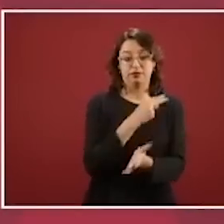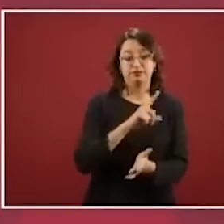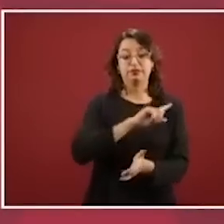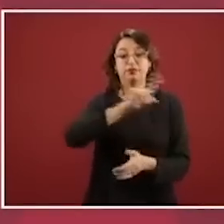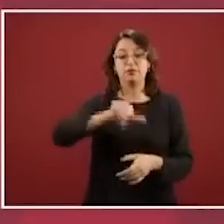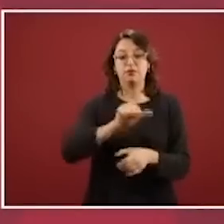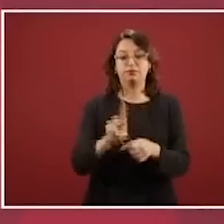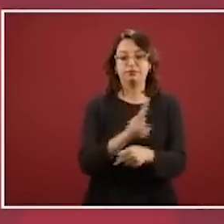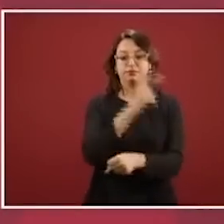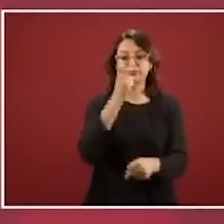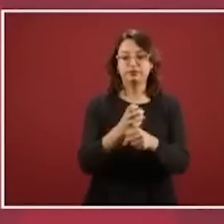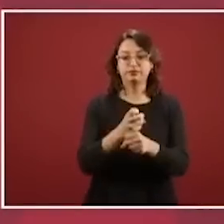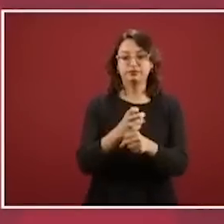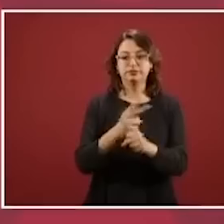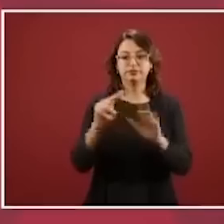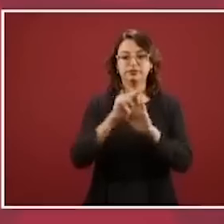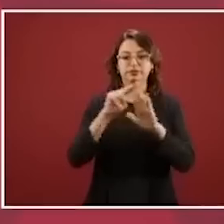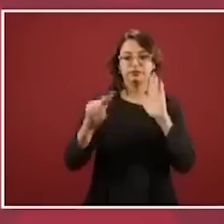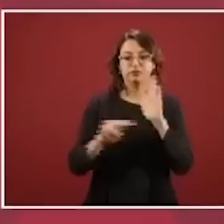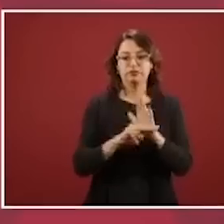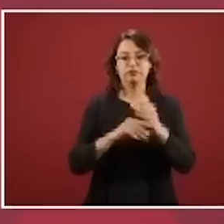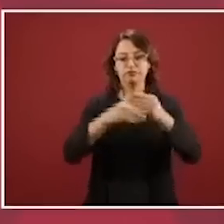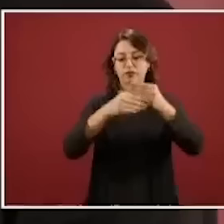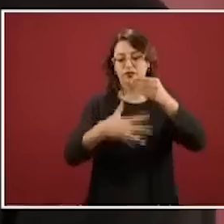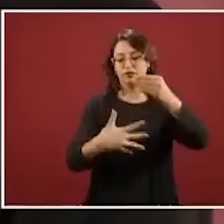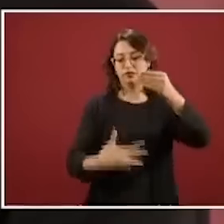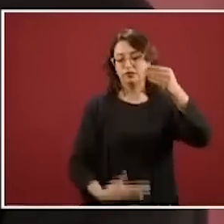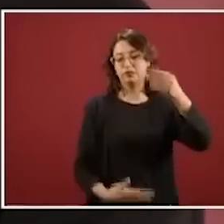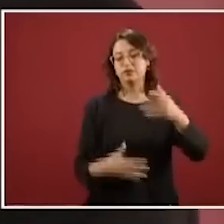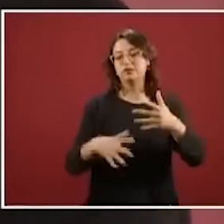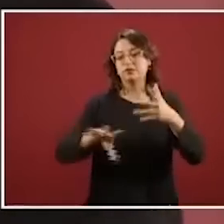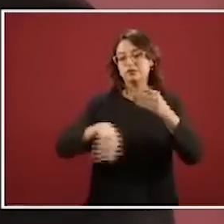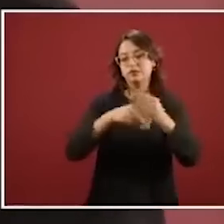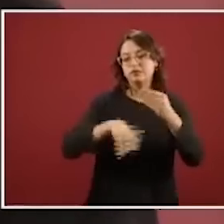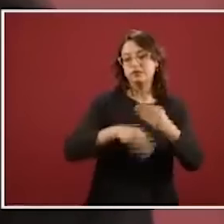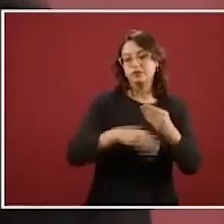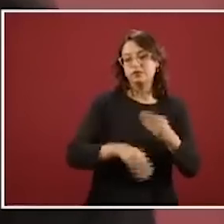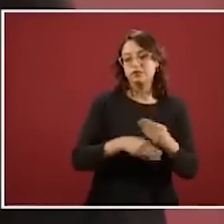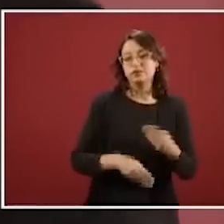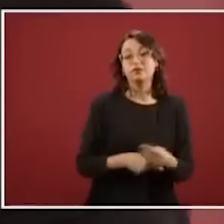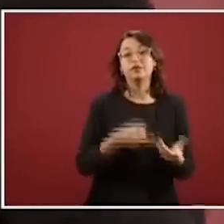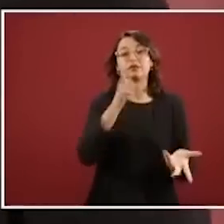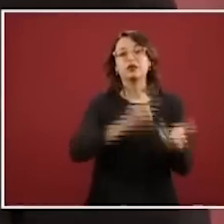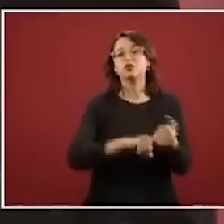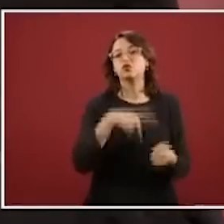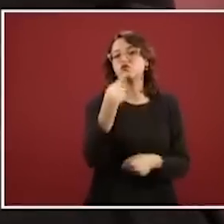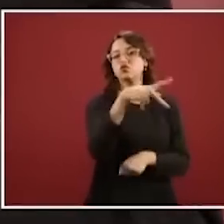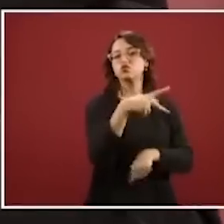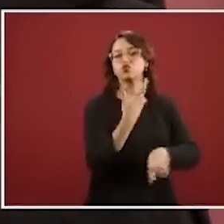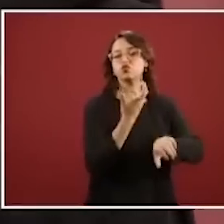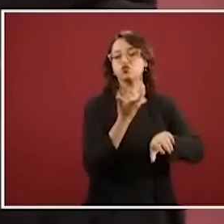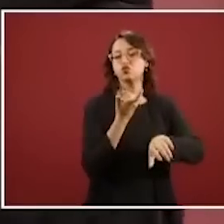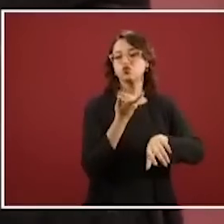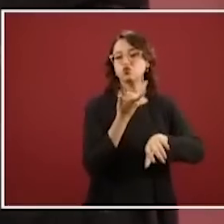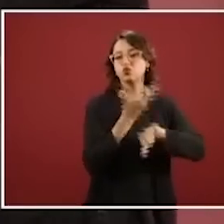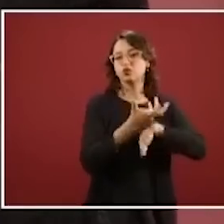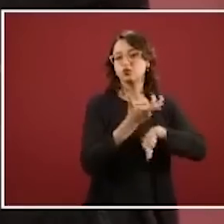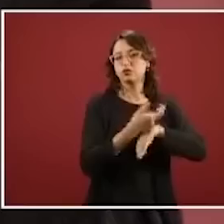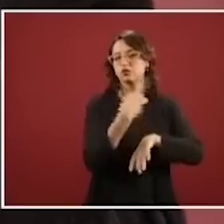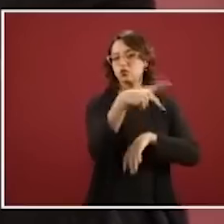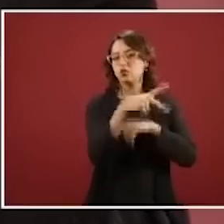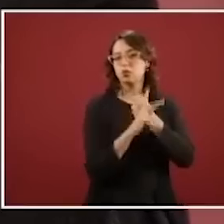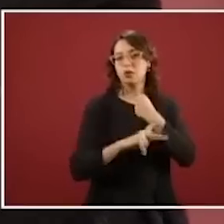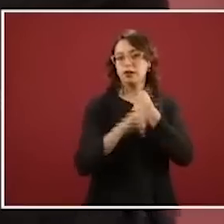las meten en una sola iniciativa con muchos capítulos, las normas internas, que no son producto de una negociación entre los tres